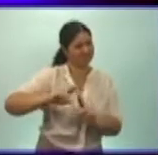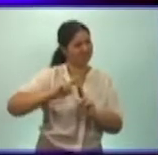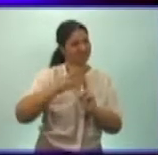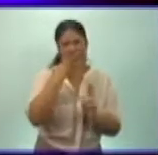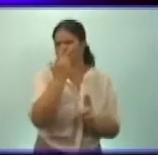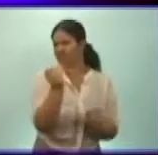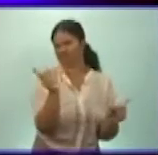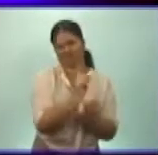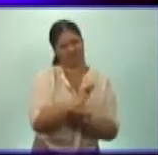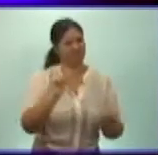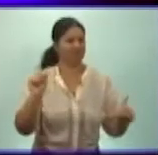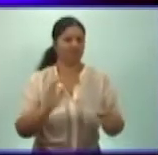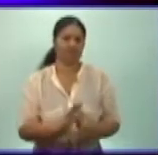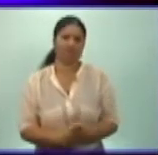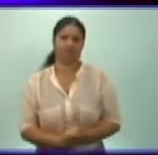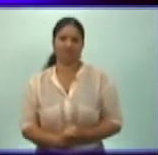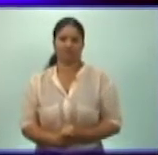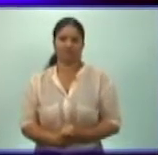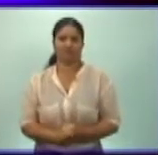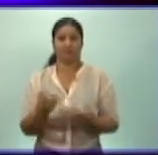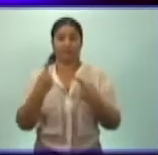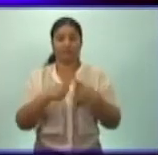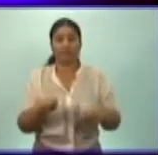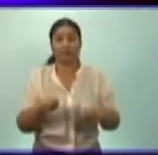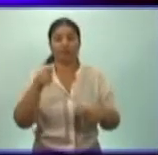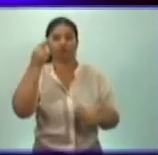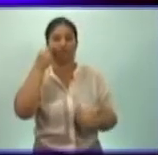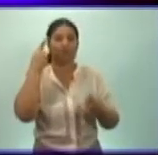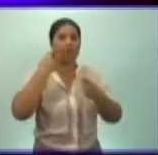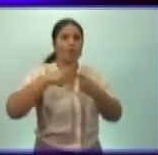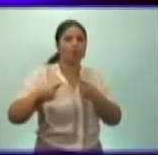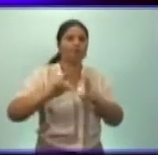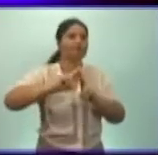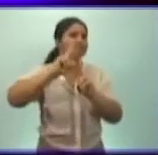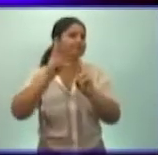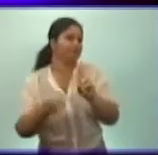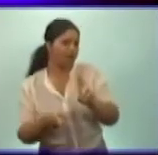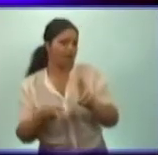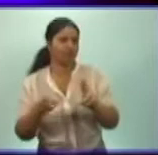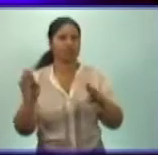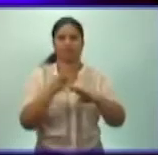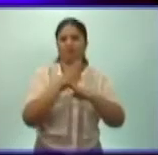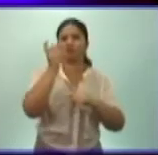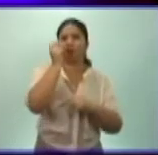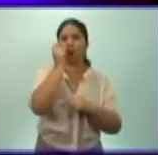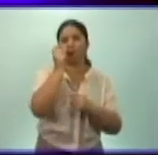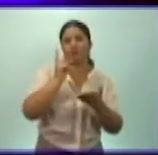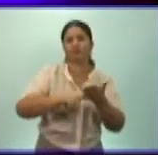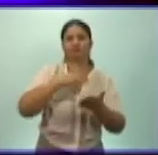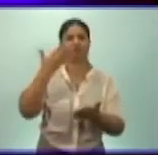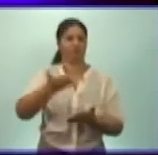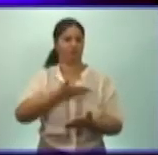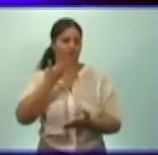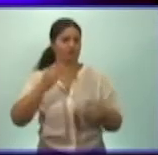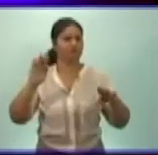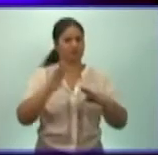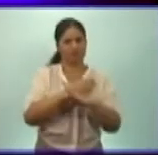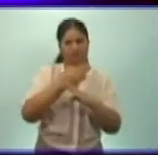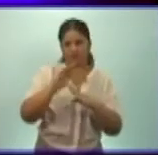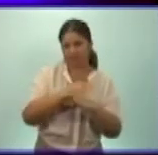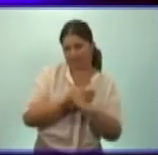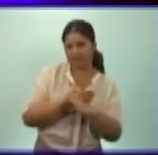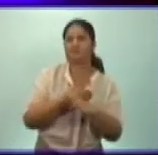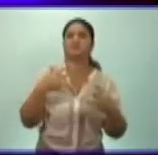había citado, y grandes dramaturgos como Lope de Vega, Shakespeare, entre otros.